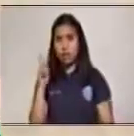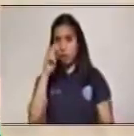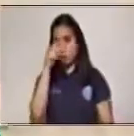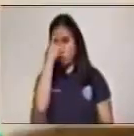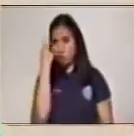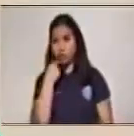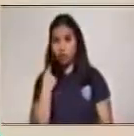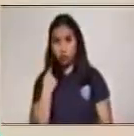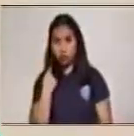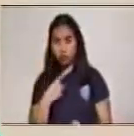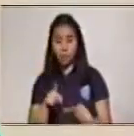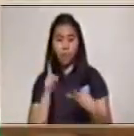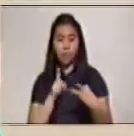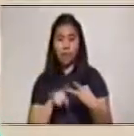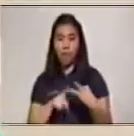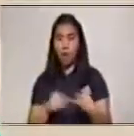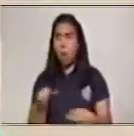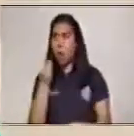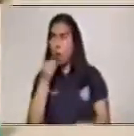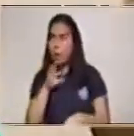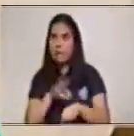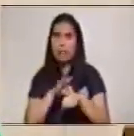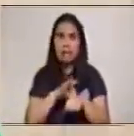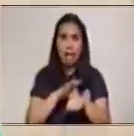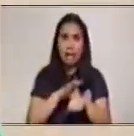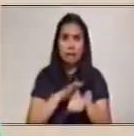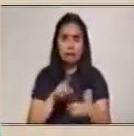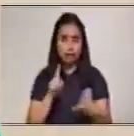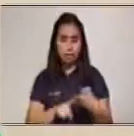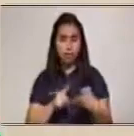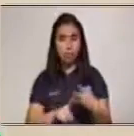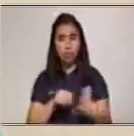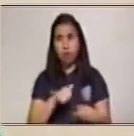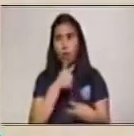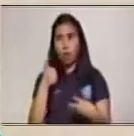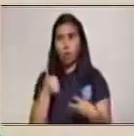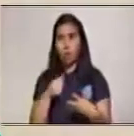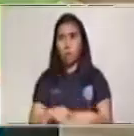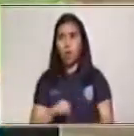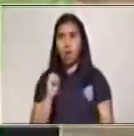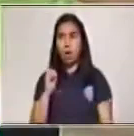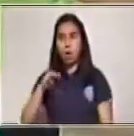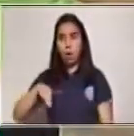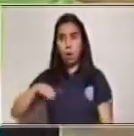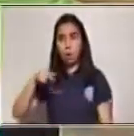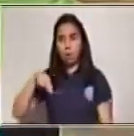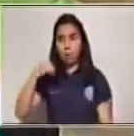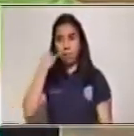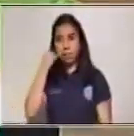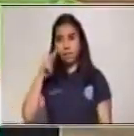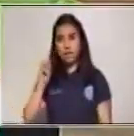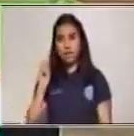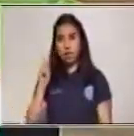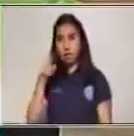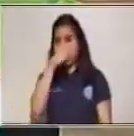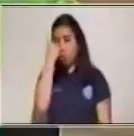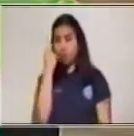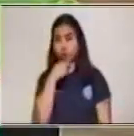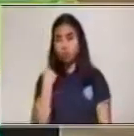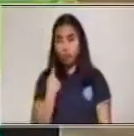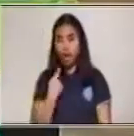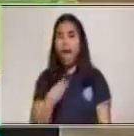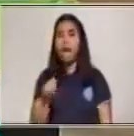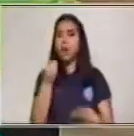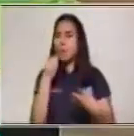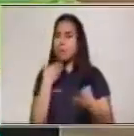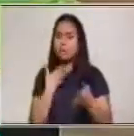que se nutren de toda clase de alimentación, ¿verdad? Tanto vegetal como animal. Esa es una idea